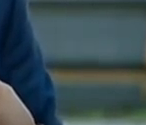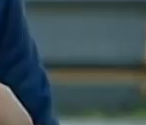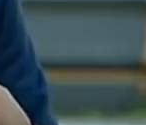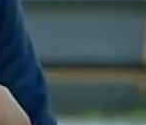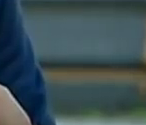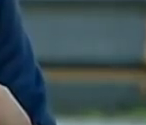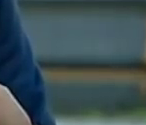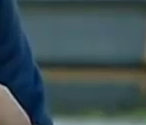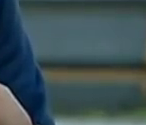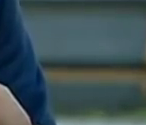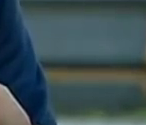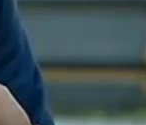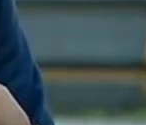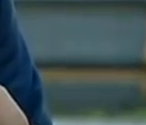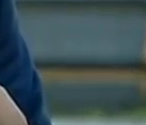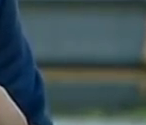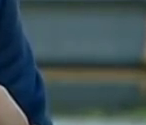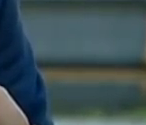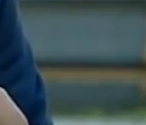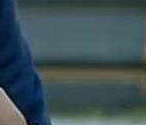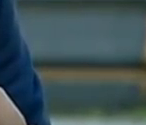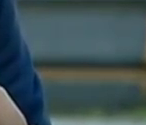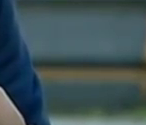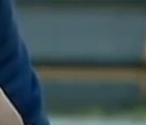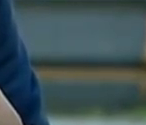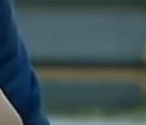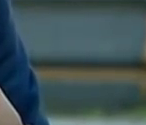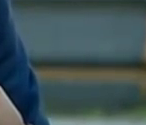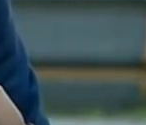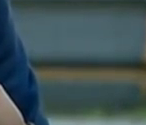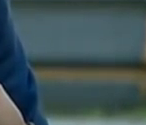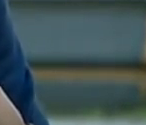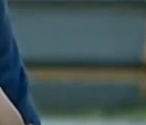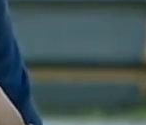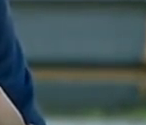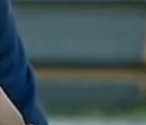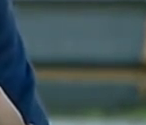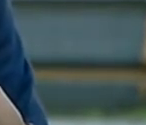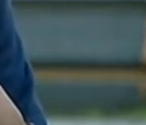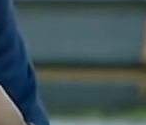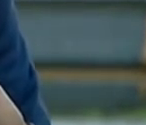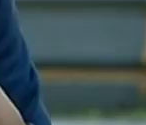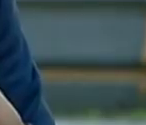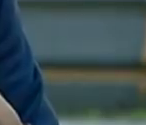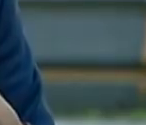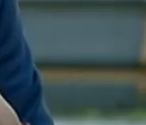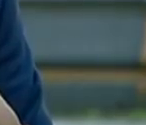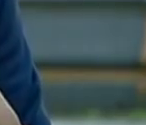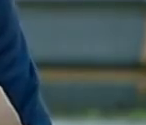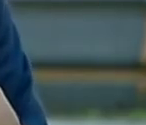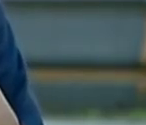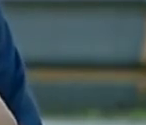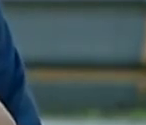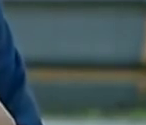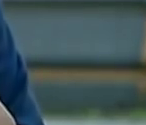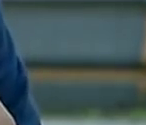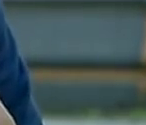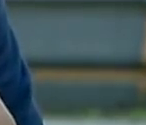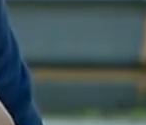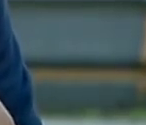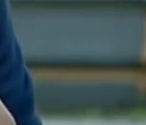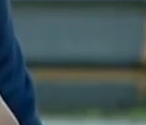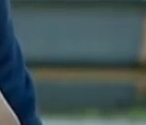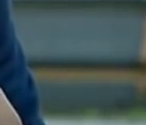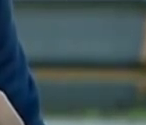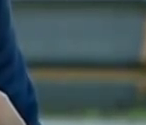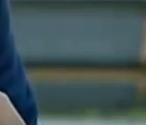ejemplo, vencer el flagelo del bachaqueo, el efectivo que hemos visto de algunos contrabandistas en ese terreno, la posibilidad de que el Petro no solamente sea un activo de refugio, sino también un